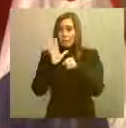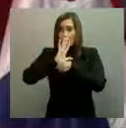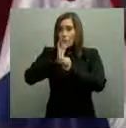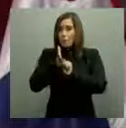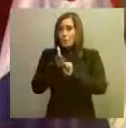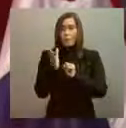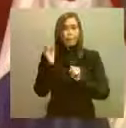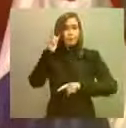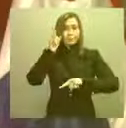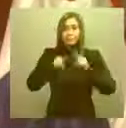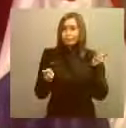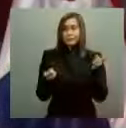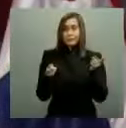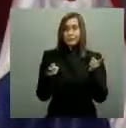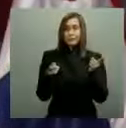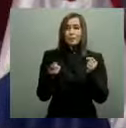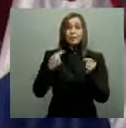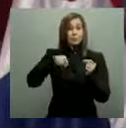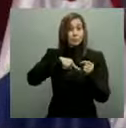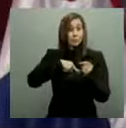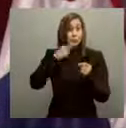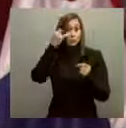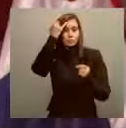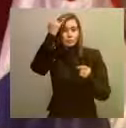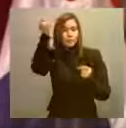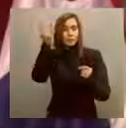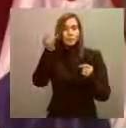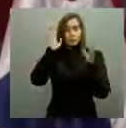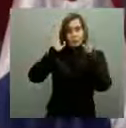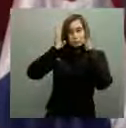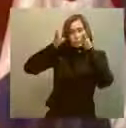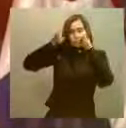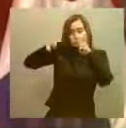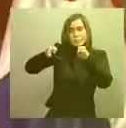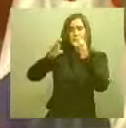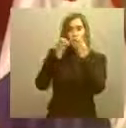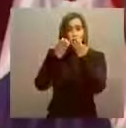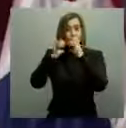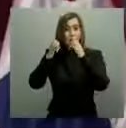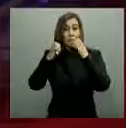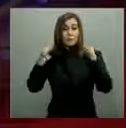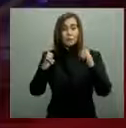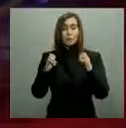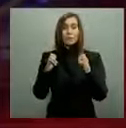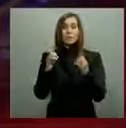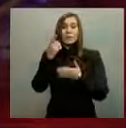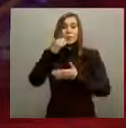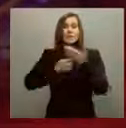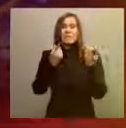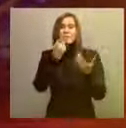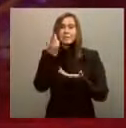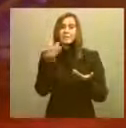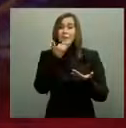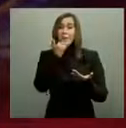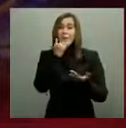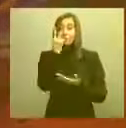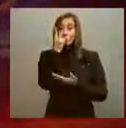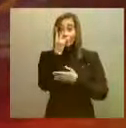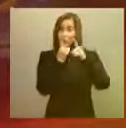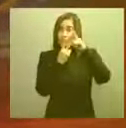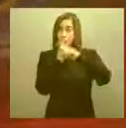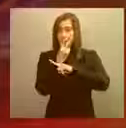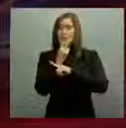la pandemia. Por eso, dedicamos todo nuestro esfuerzo para en solo 2 meses crear una solución adaptada a